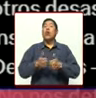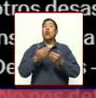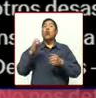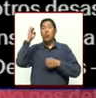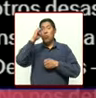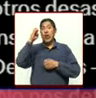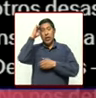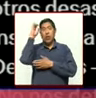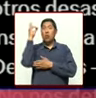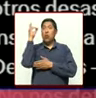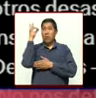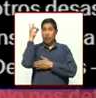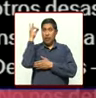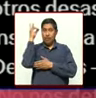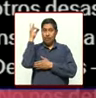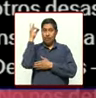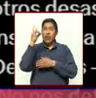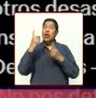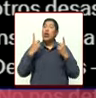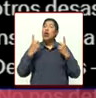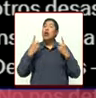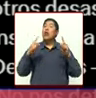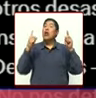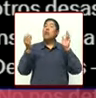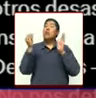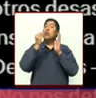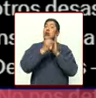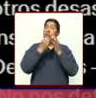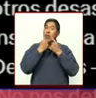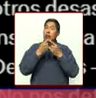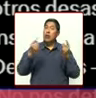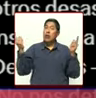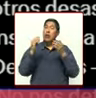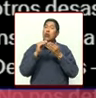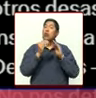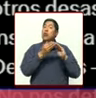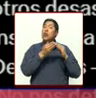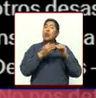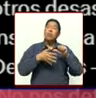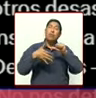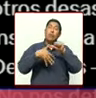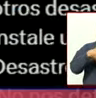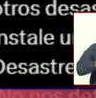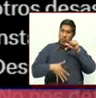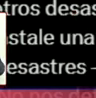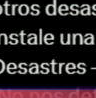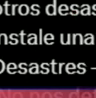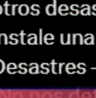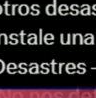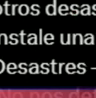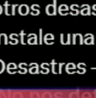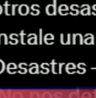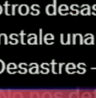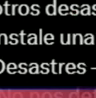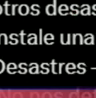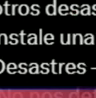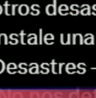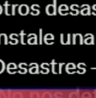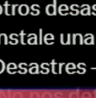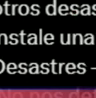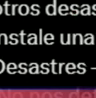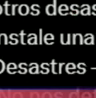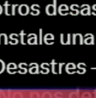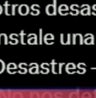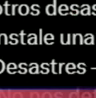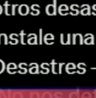Estado Plurinacional de Bolivia, logramos incorporar en la declaración de la comunidad andina que se convoque a la cooperación internacional para la atención